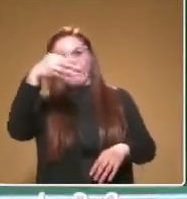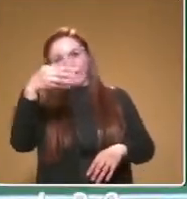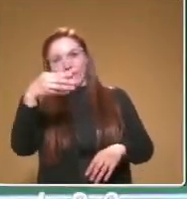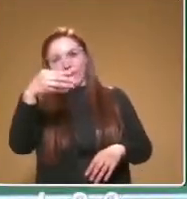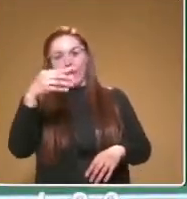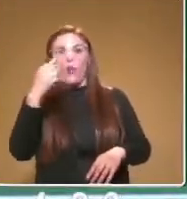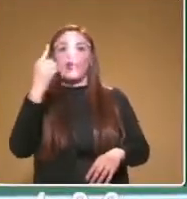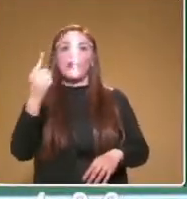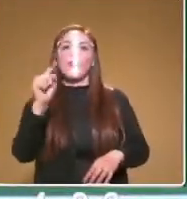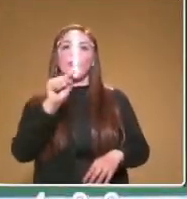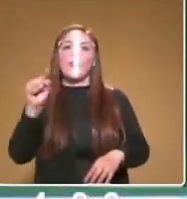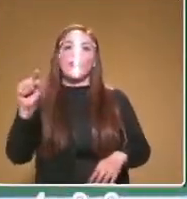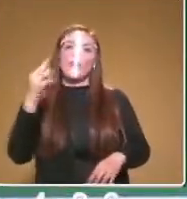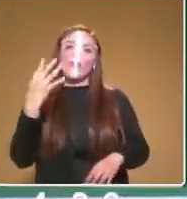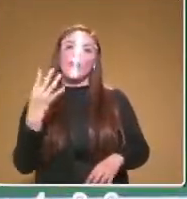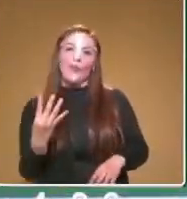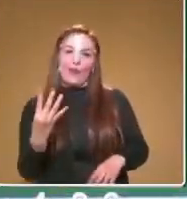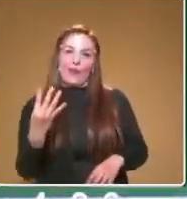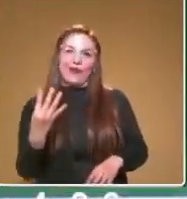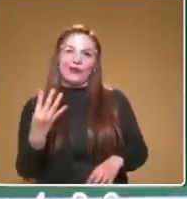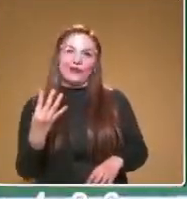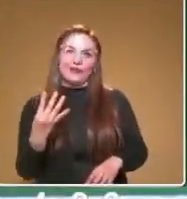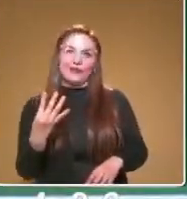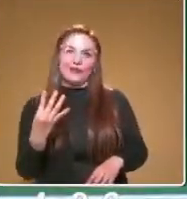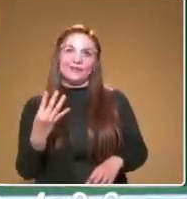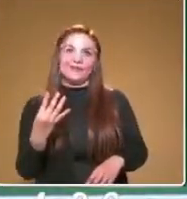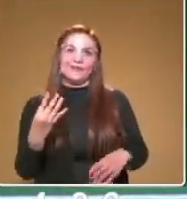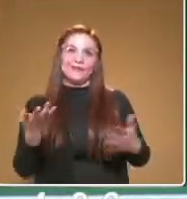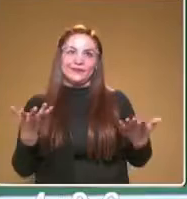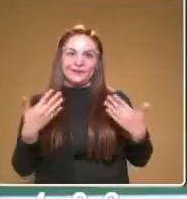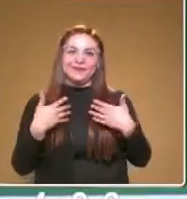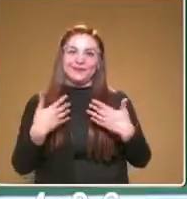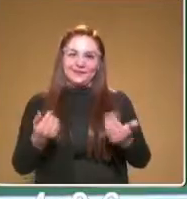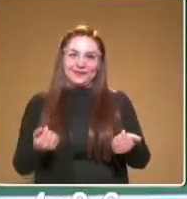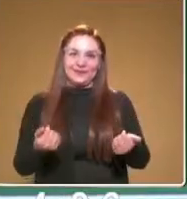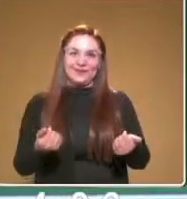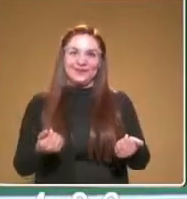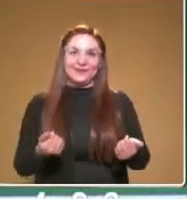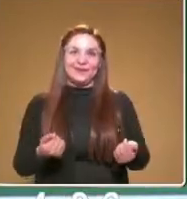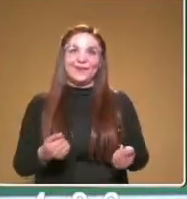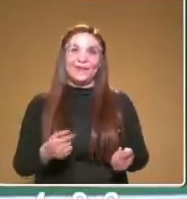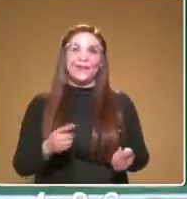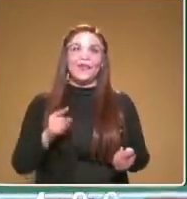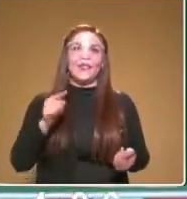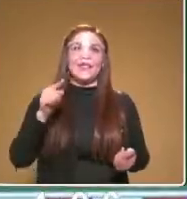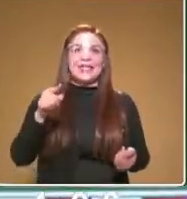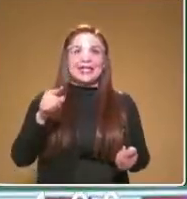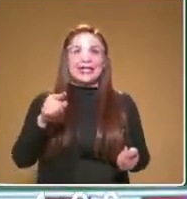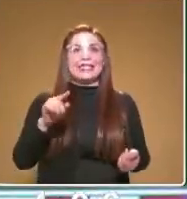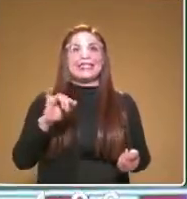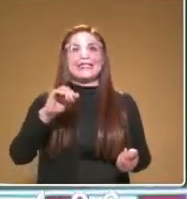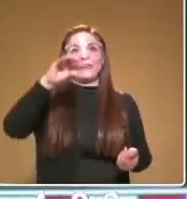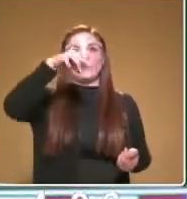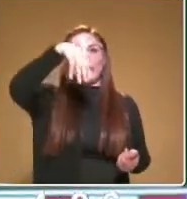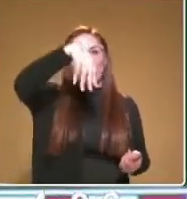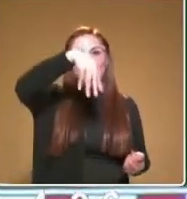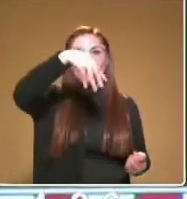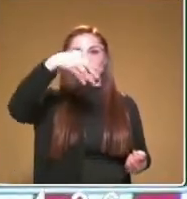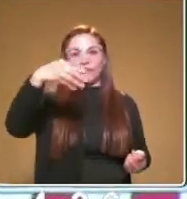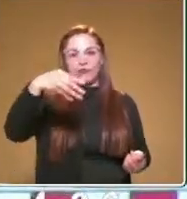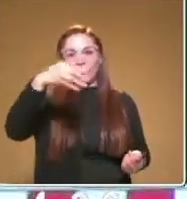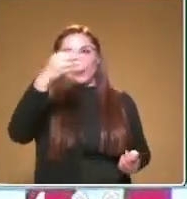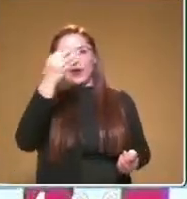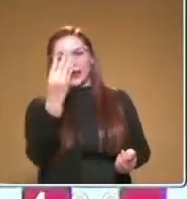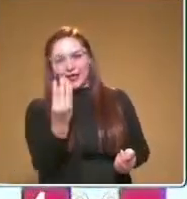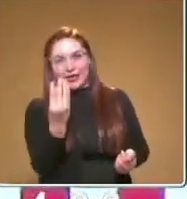cuarto de vuelta o de giro. De giro, en este caso. Queda en esa posición. De un cuarto. Y en este caso, si yo sigo avanzando hasta la